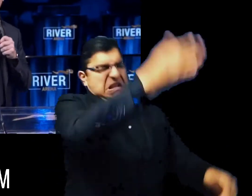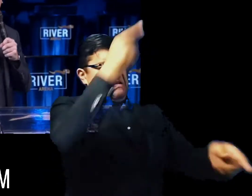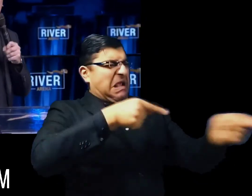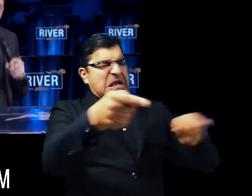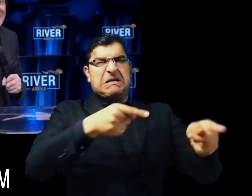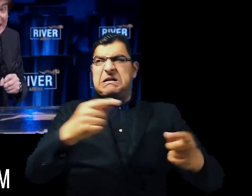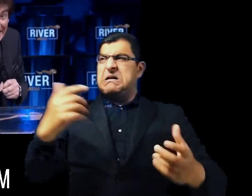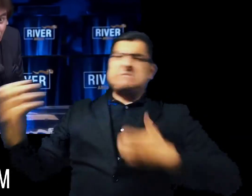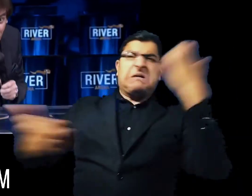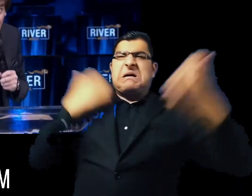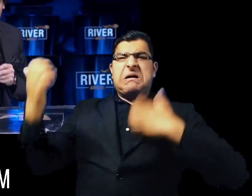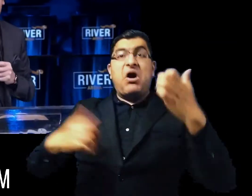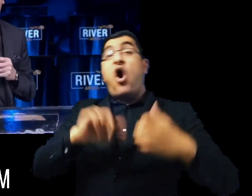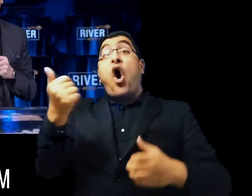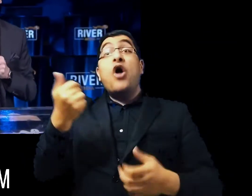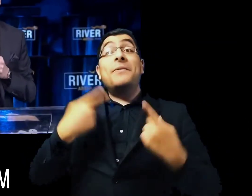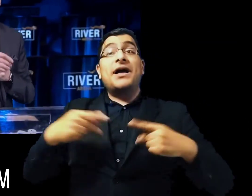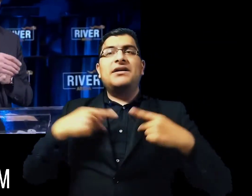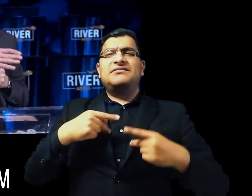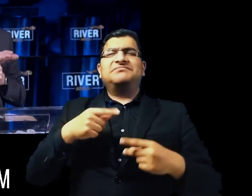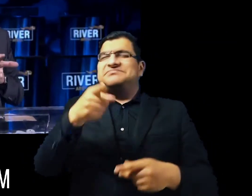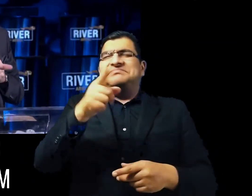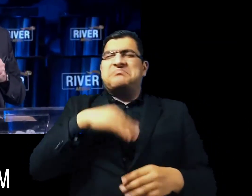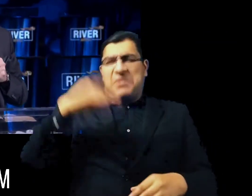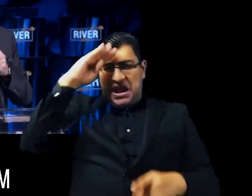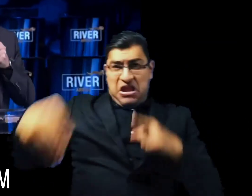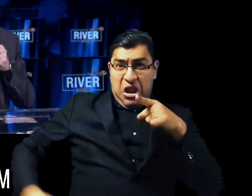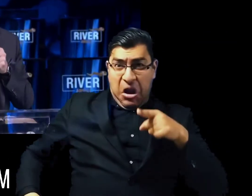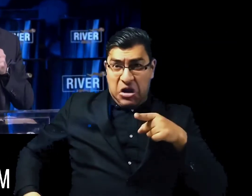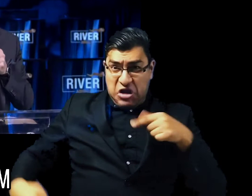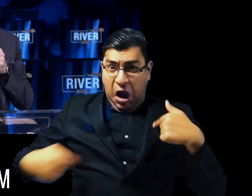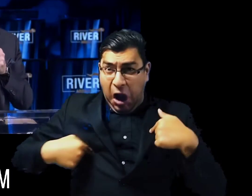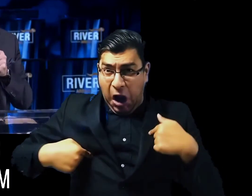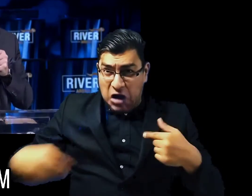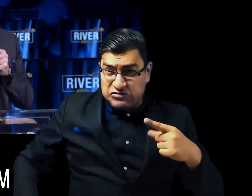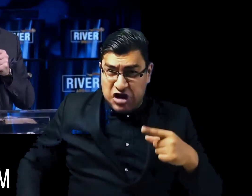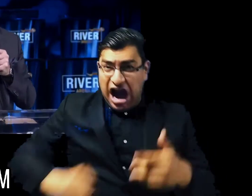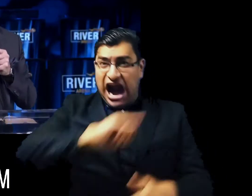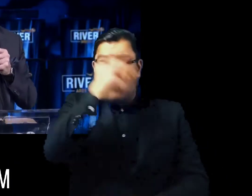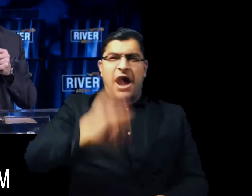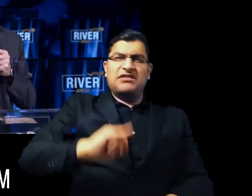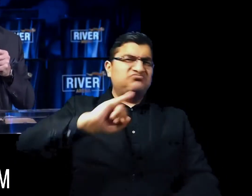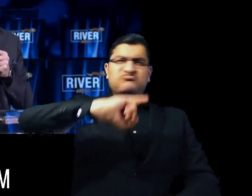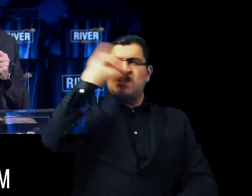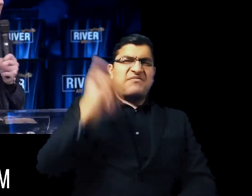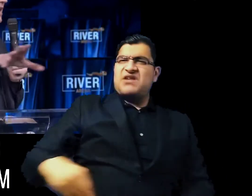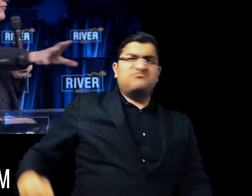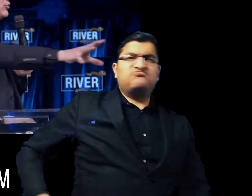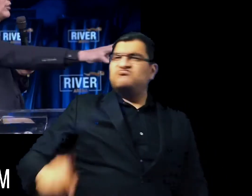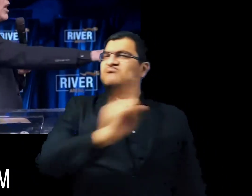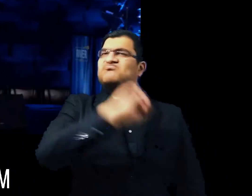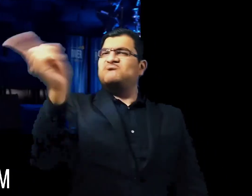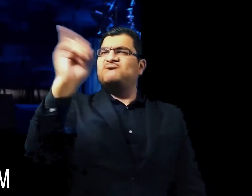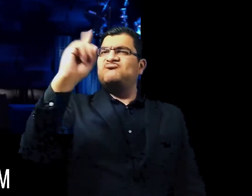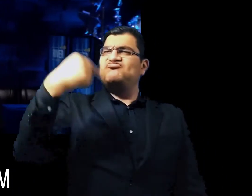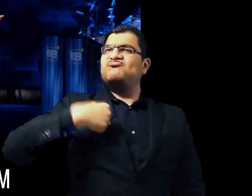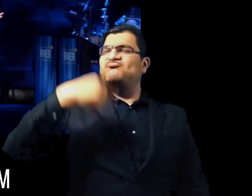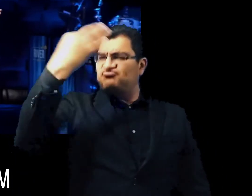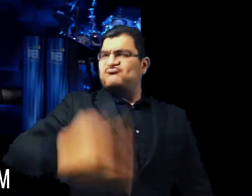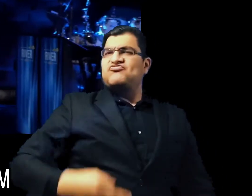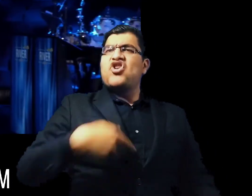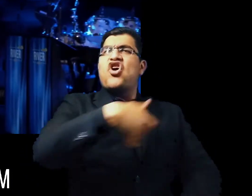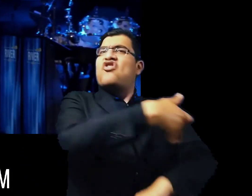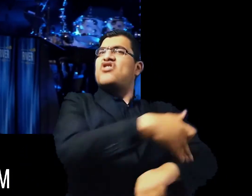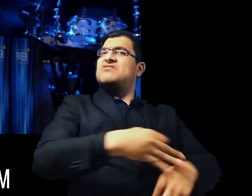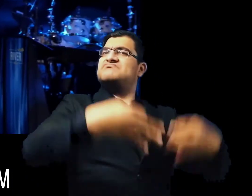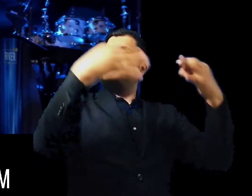Otros neutralizan la culpa, deciden que nunca van a cometer un error, nunca más. Crean la foto de la familia perfecta y